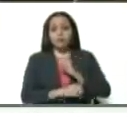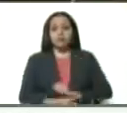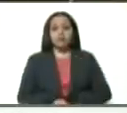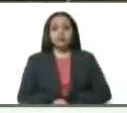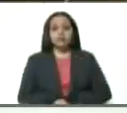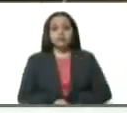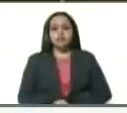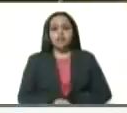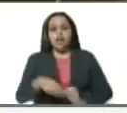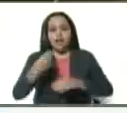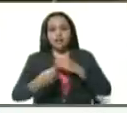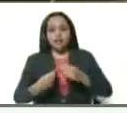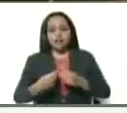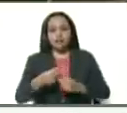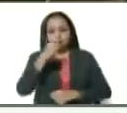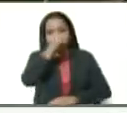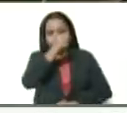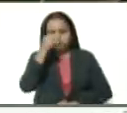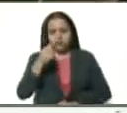operación gratuito,